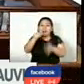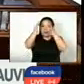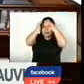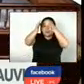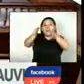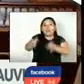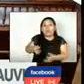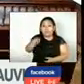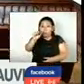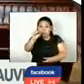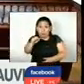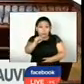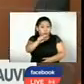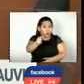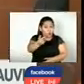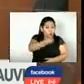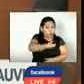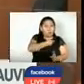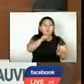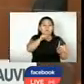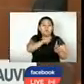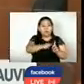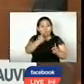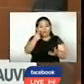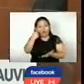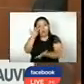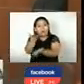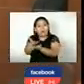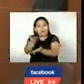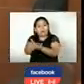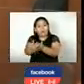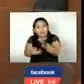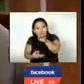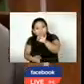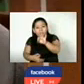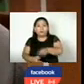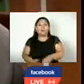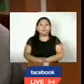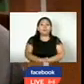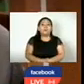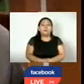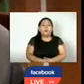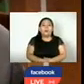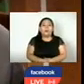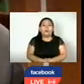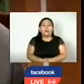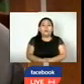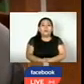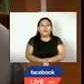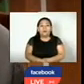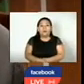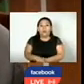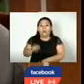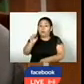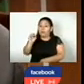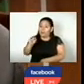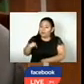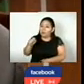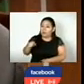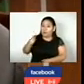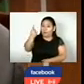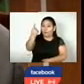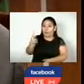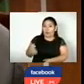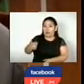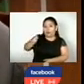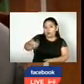culpabilidad o inocencia de un acosado basado en las pruebas presentadas en tribunales en casos raros el juez si